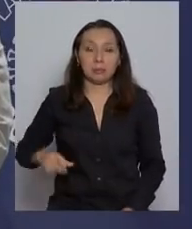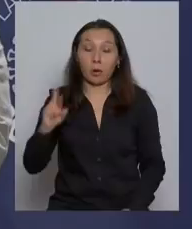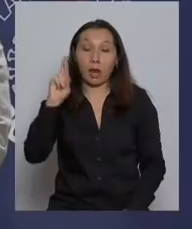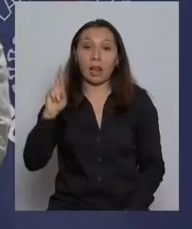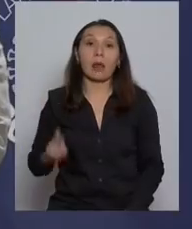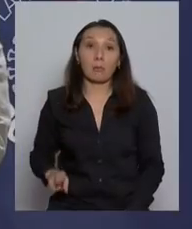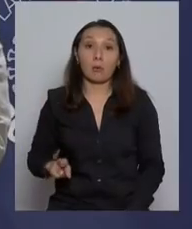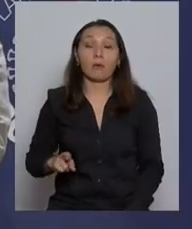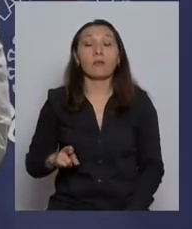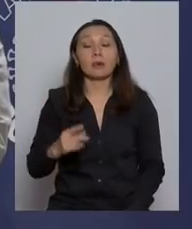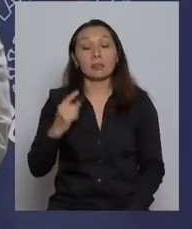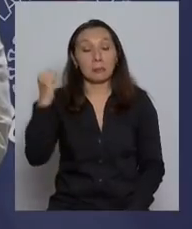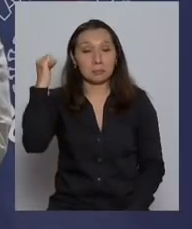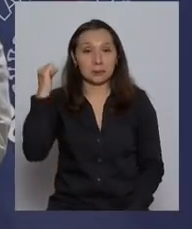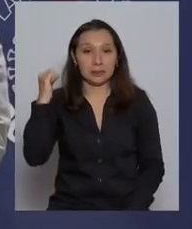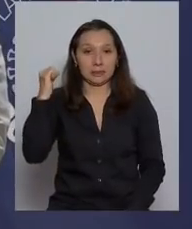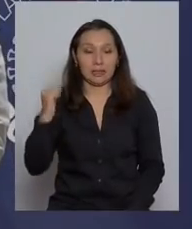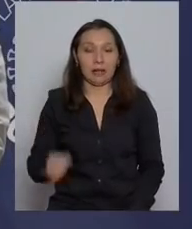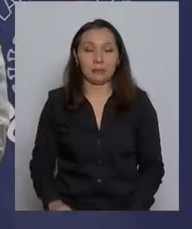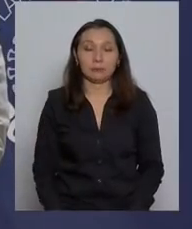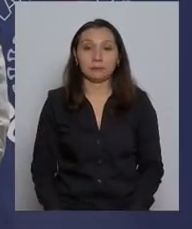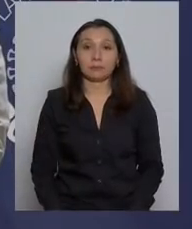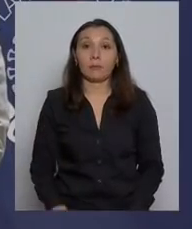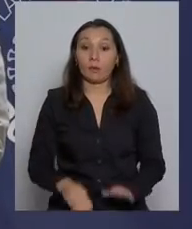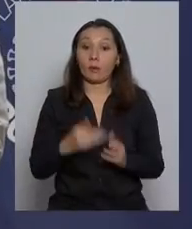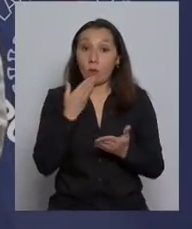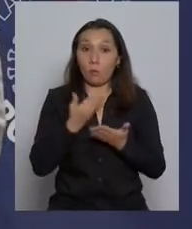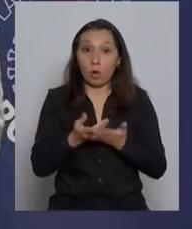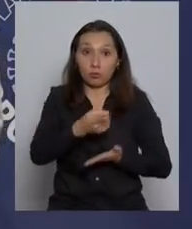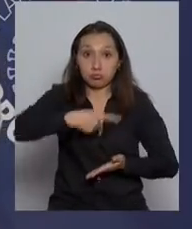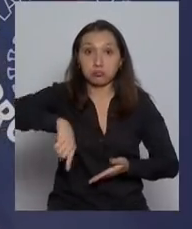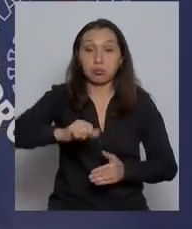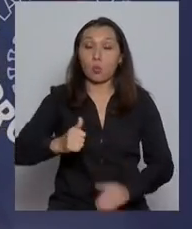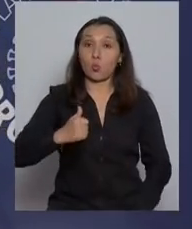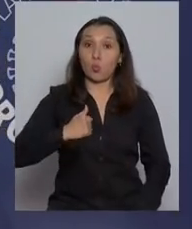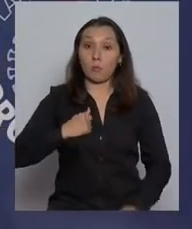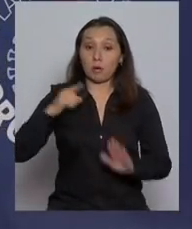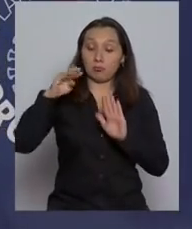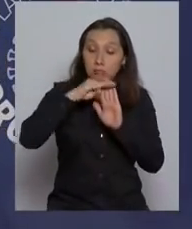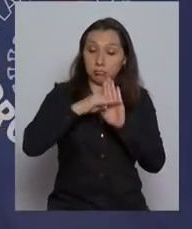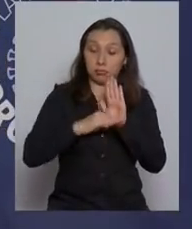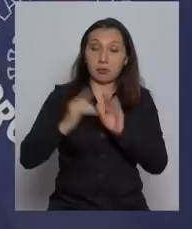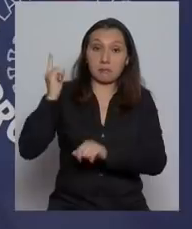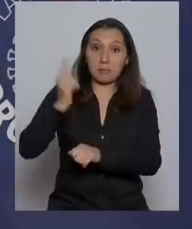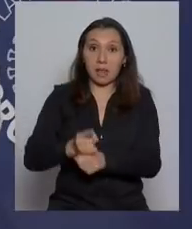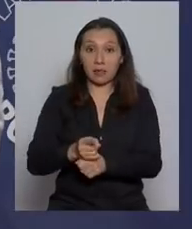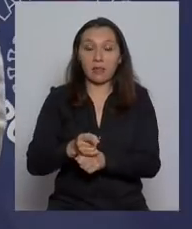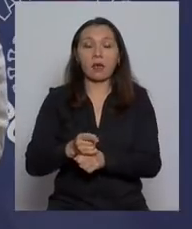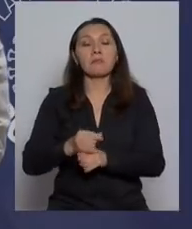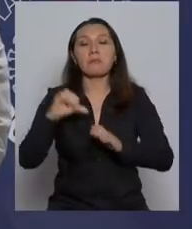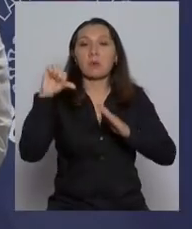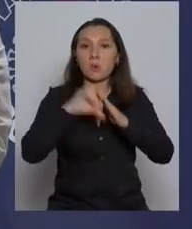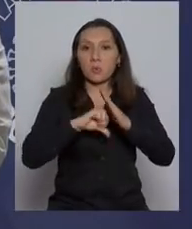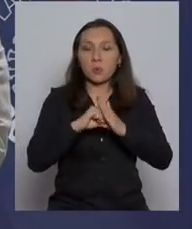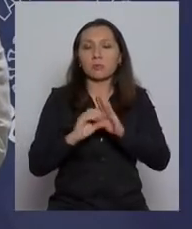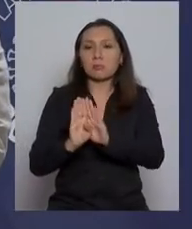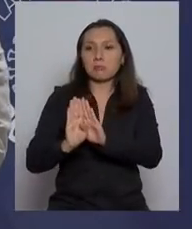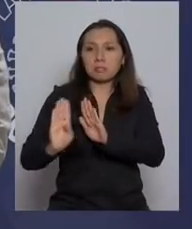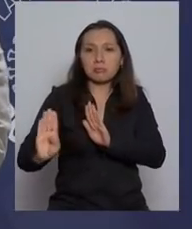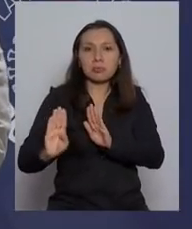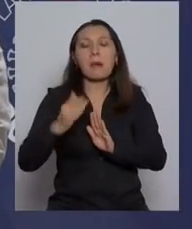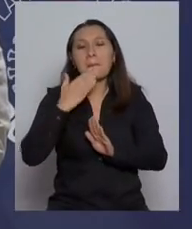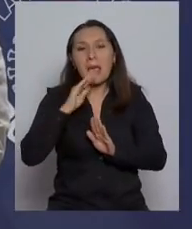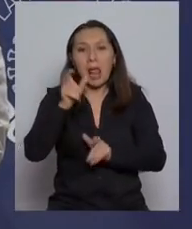la República, señor Sebastián Piñera. En la medida que cumplamos estas medidas, la cuarentena, el alejamiento,